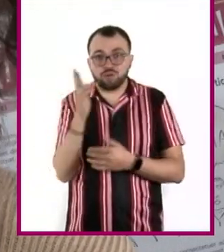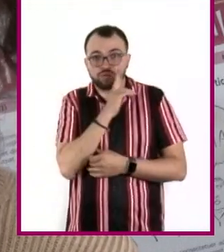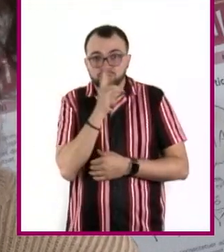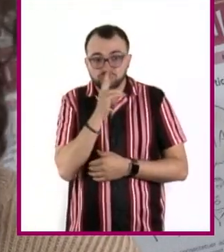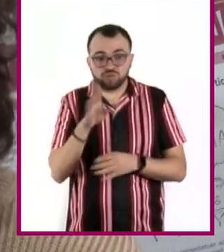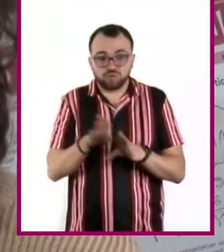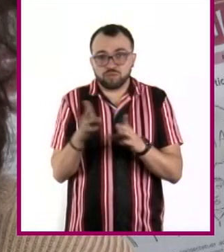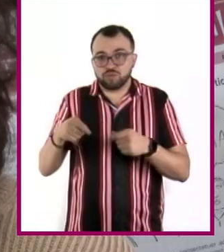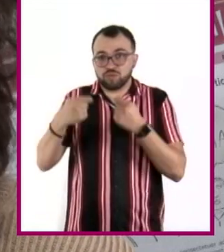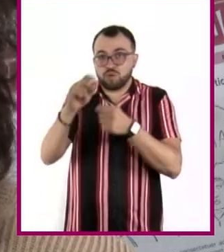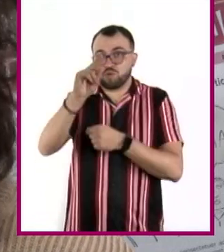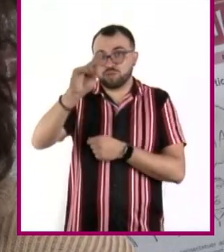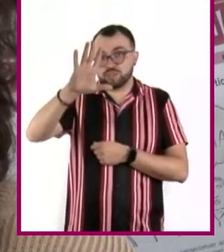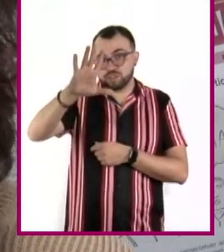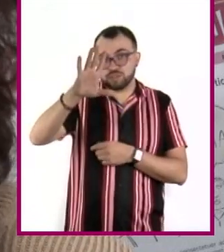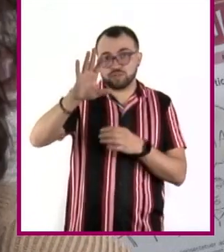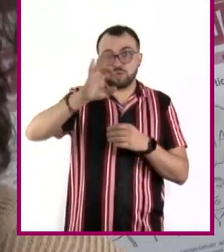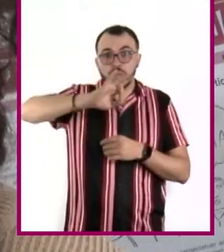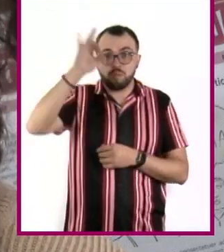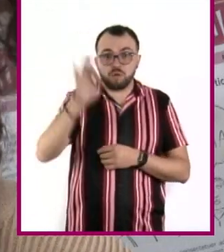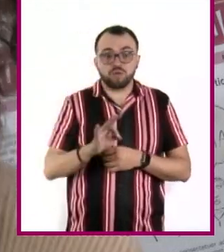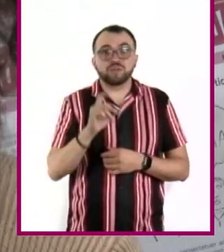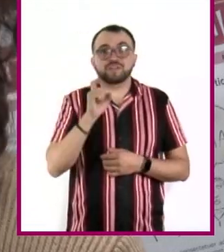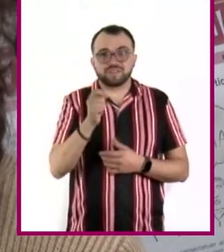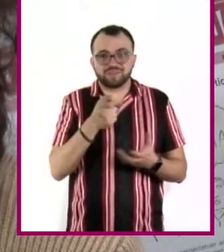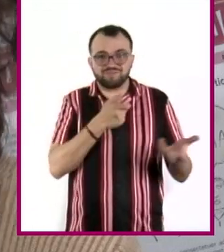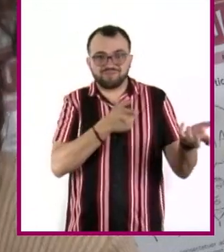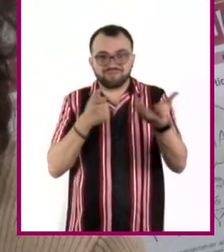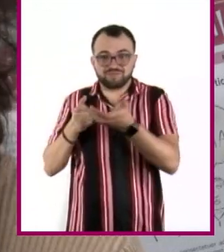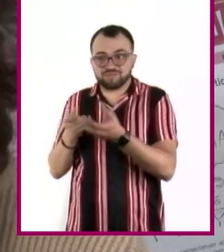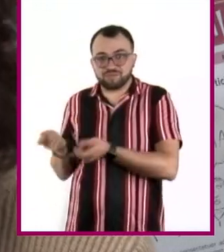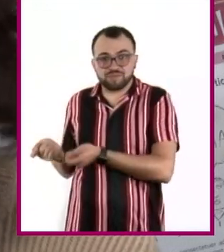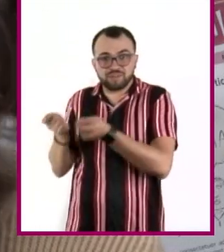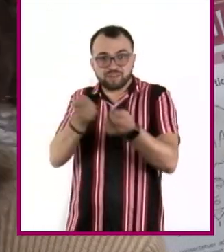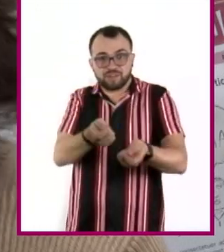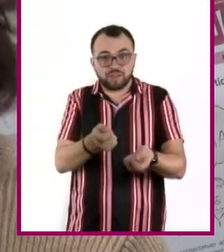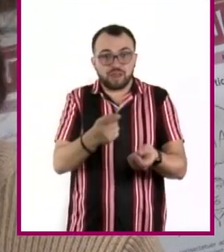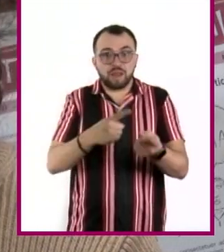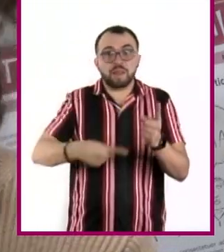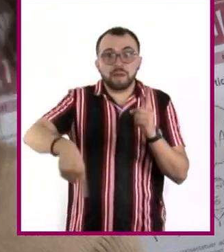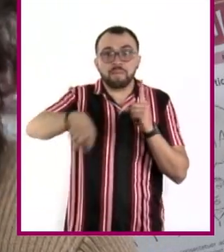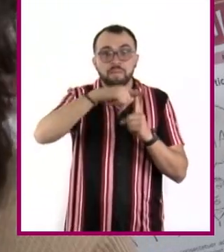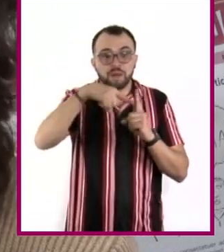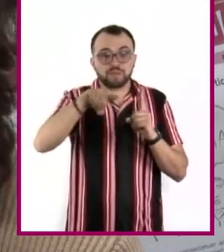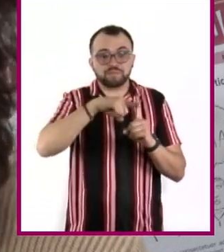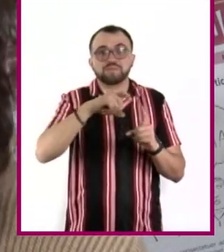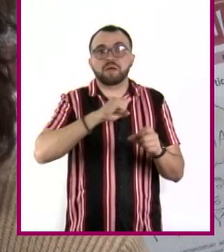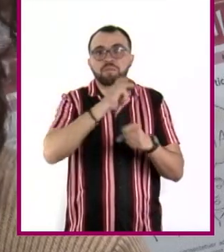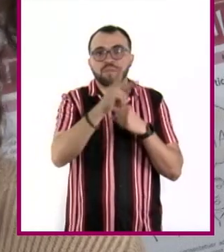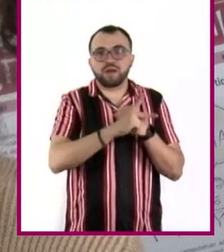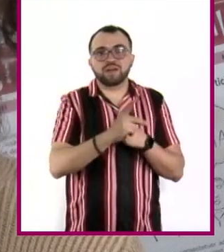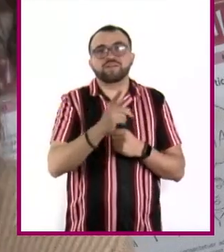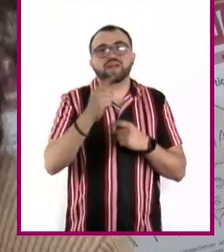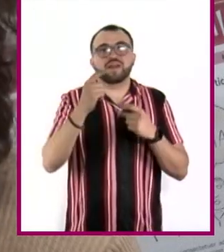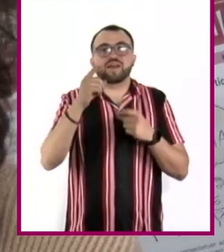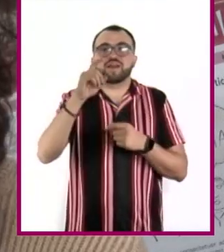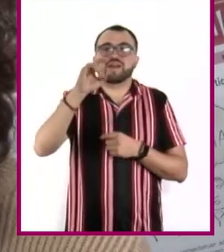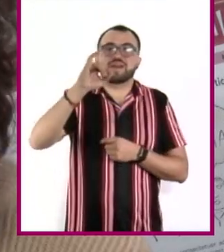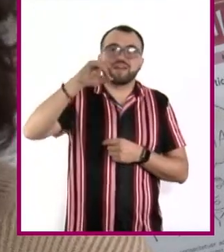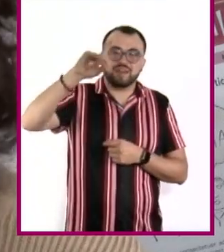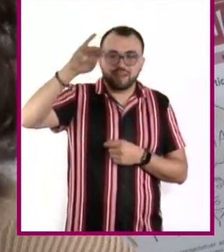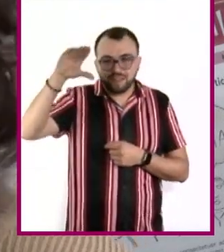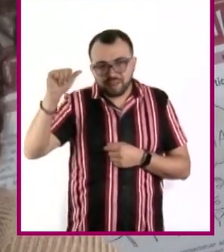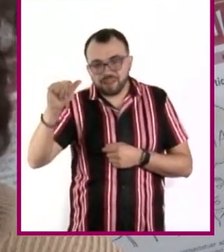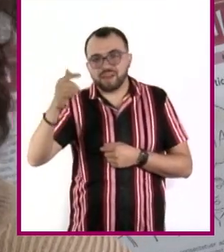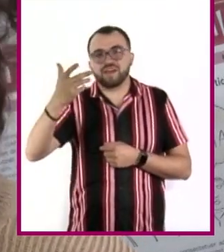el 85% del arsenal militar soviético, al cual se han sumado países como India, Pakistán, Corea del Norte e